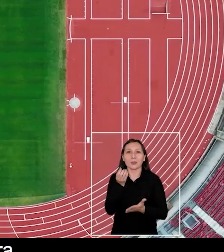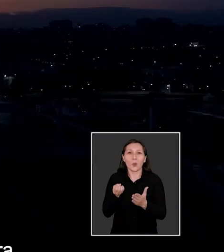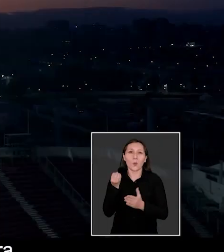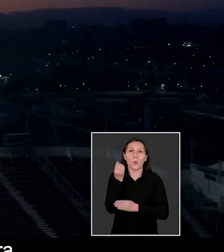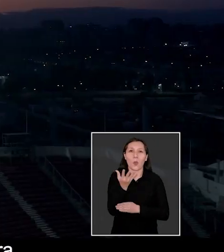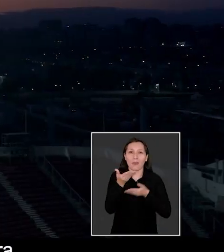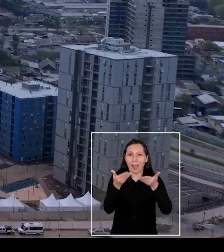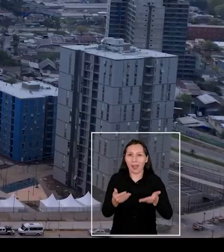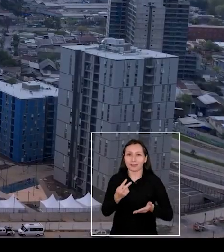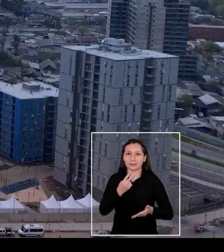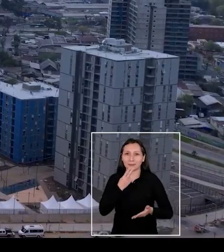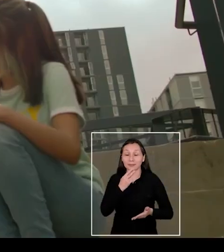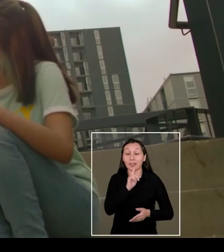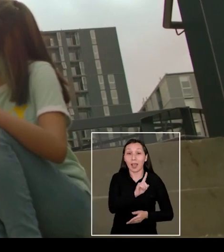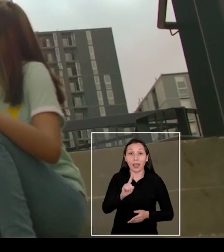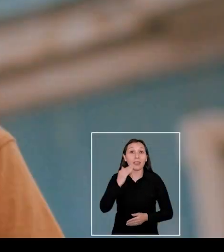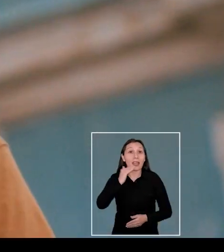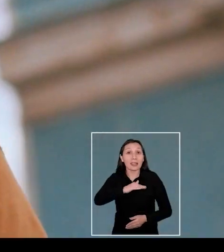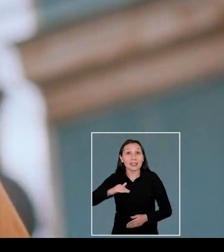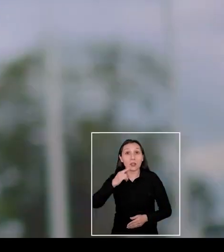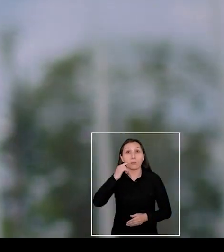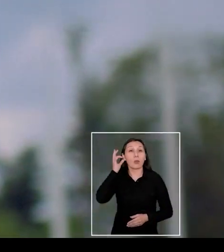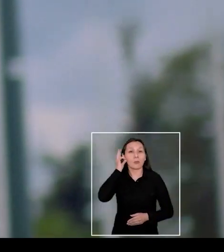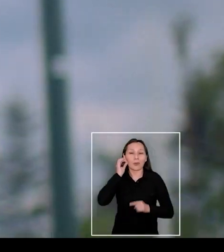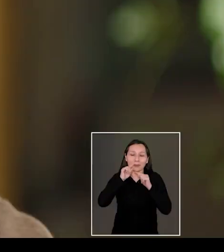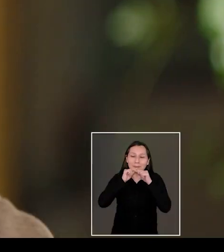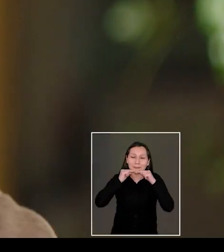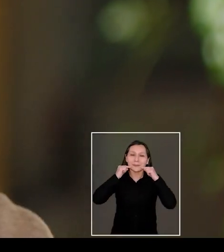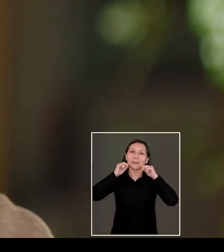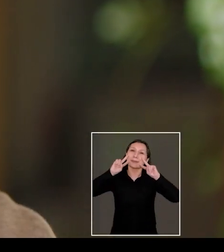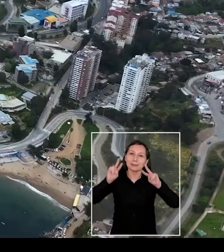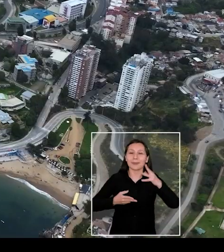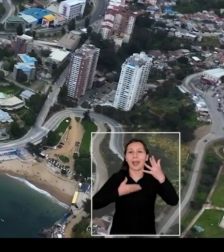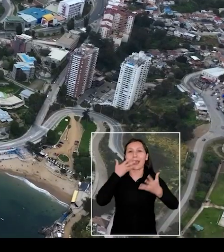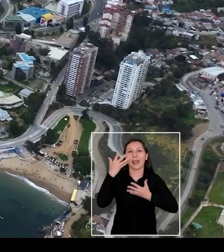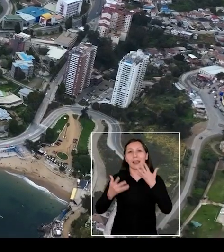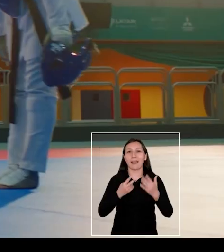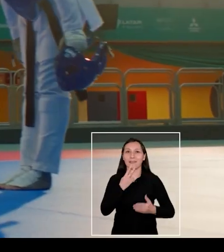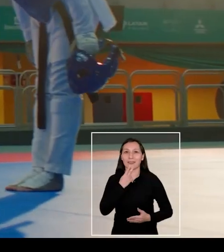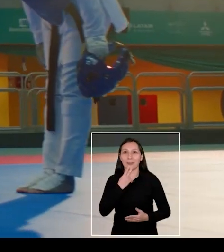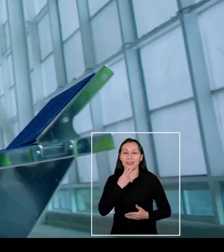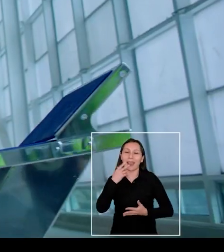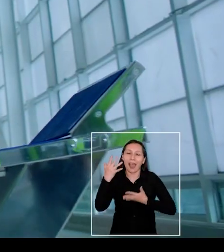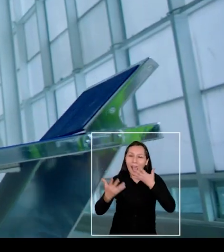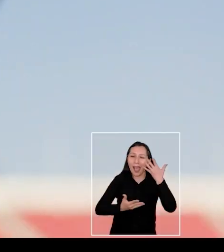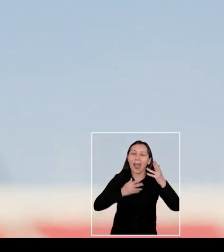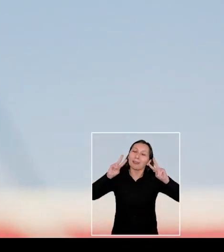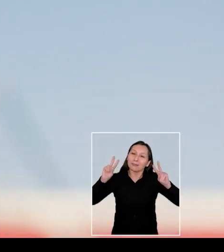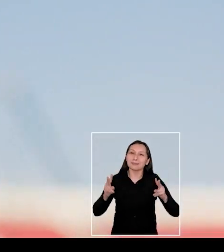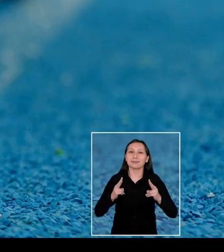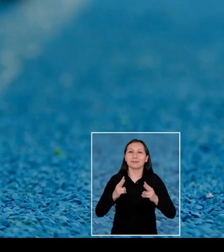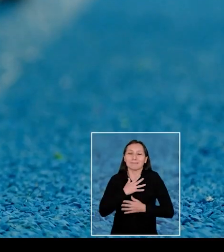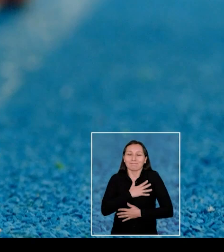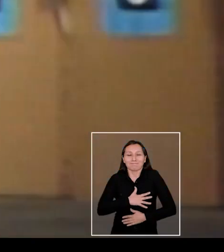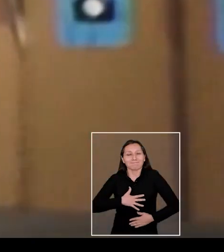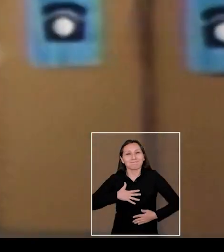una nueva era donde cada niña y niño que sonría sea un canto a la vida sea un canto a la dicha y un